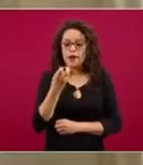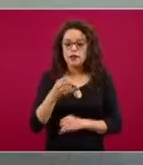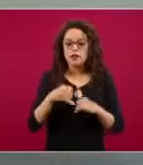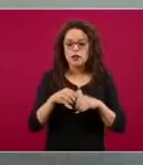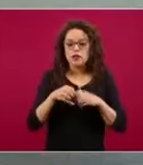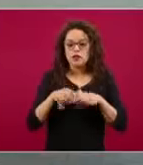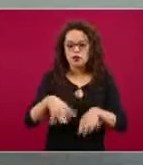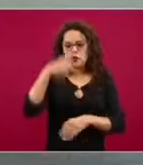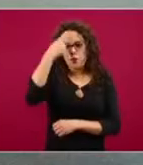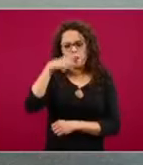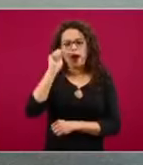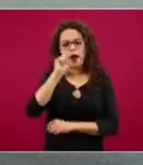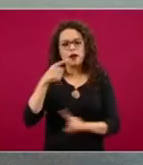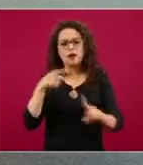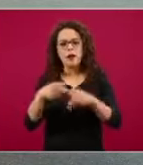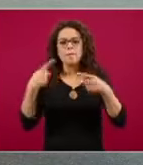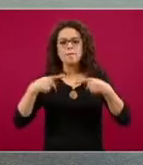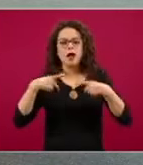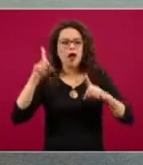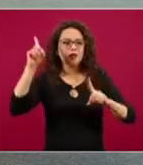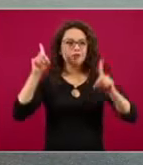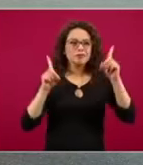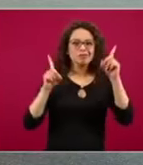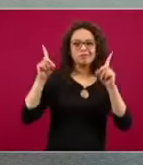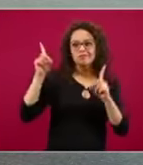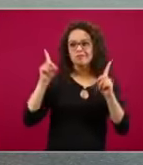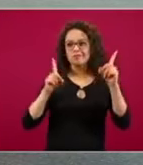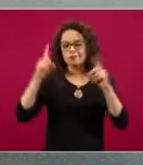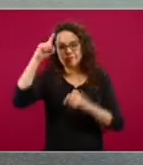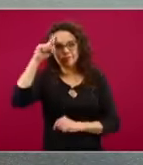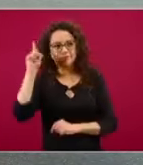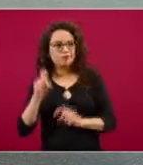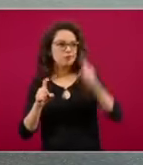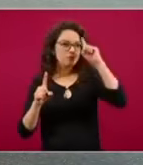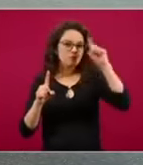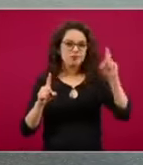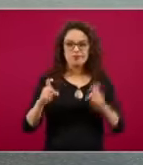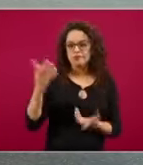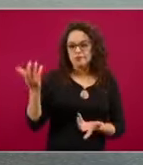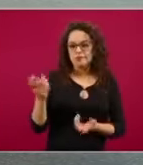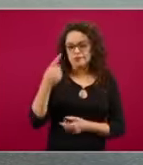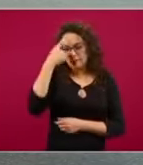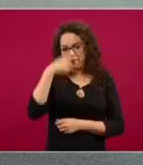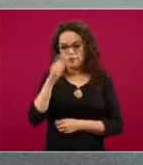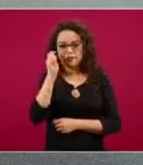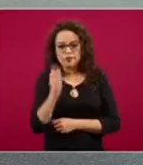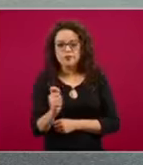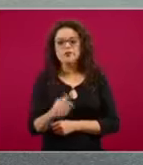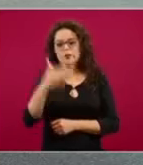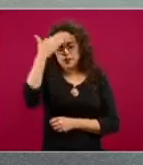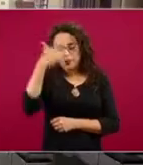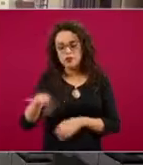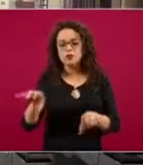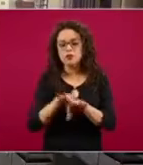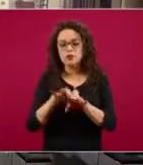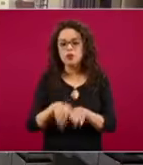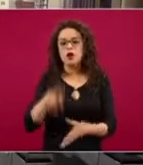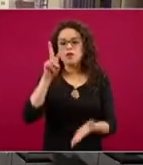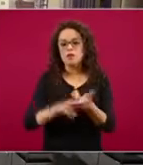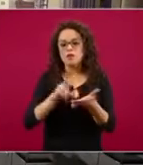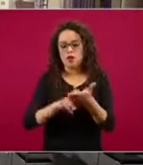para la parte de la especulación, la bolsa, los mercados, para definir el precio de las